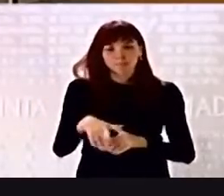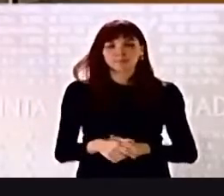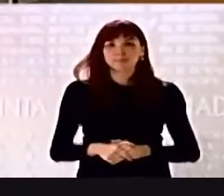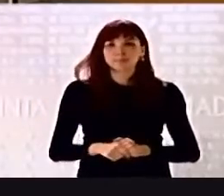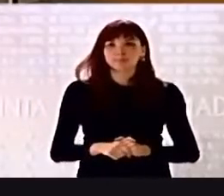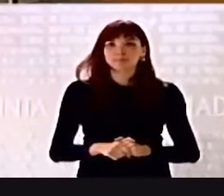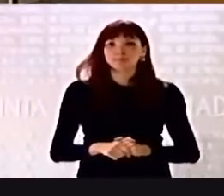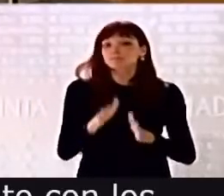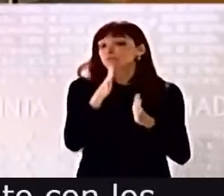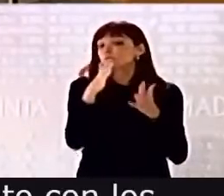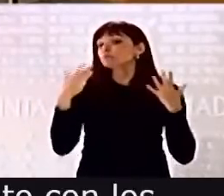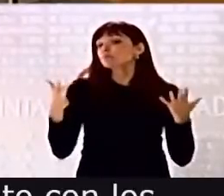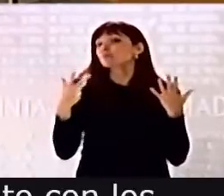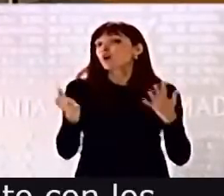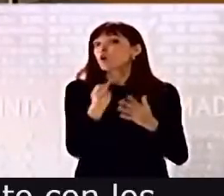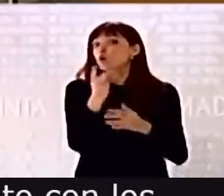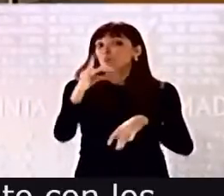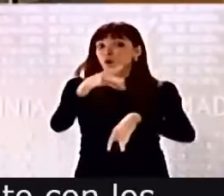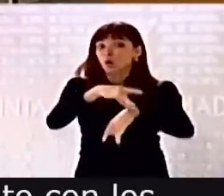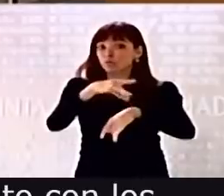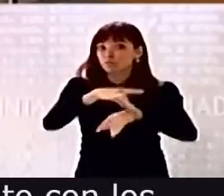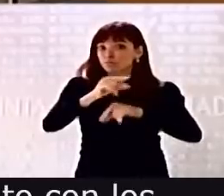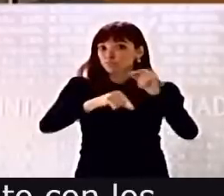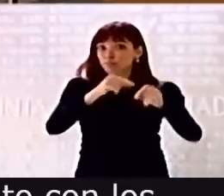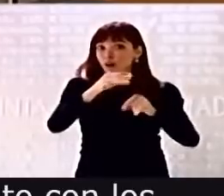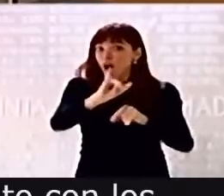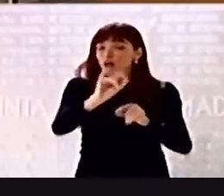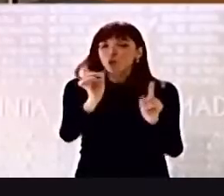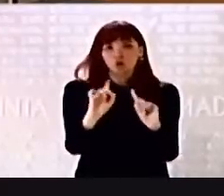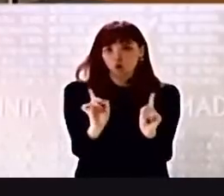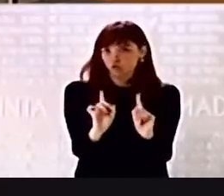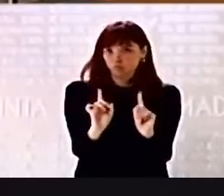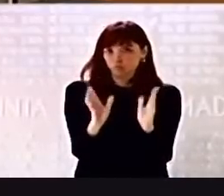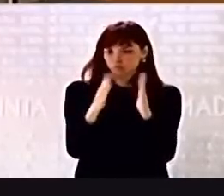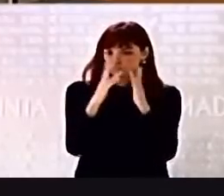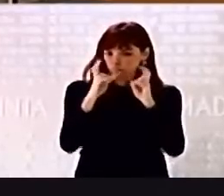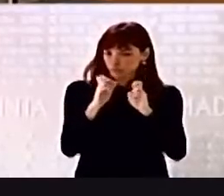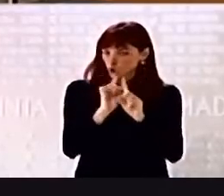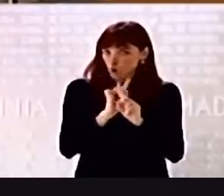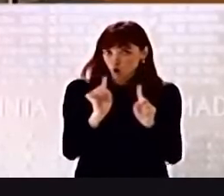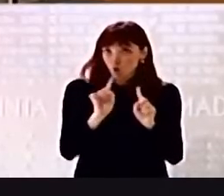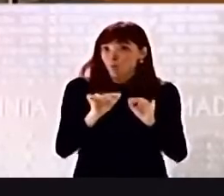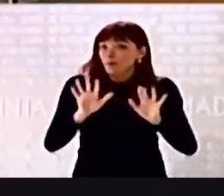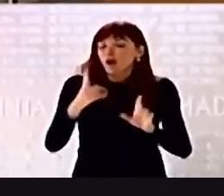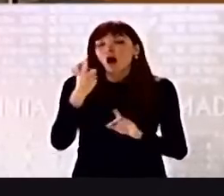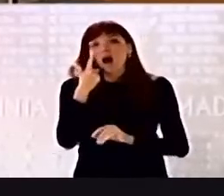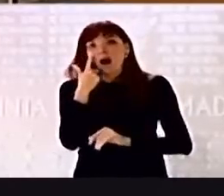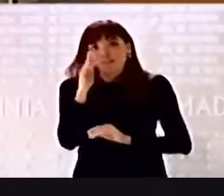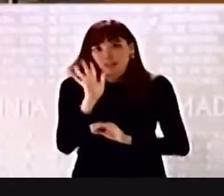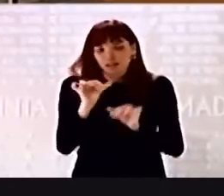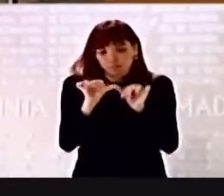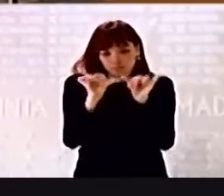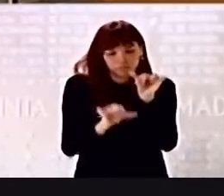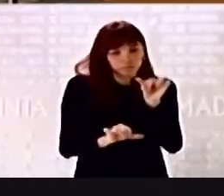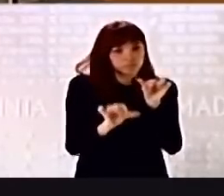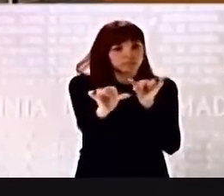Con los actuales indicadores de contagio, no. Pero hay que ir viendo cómo se va